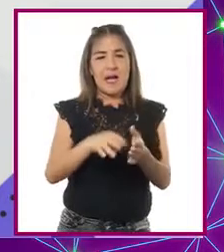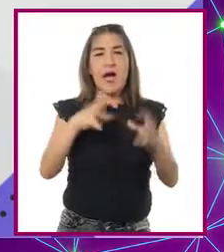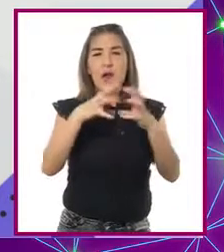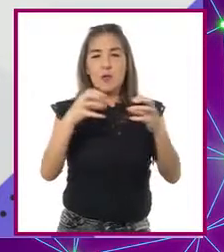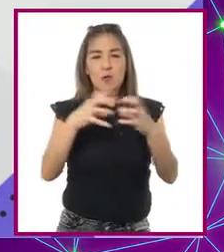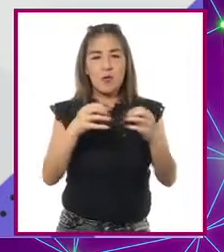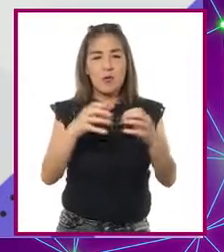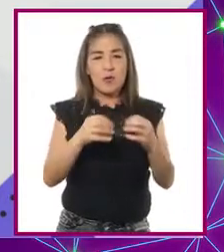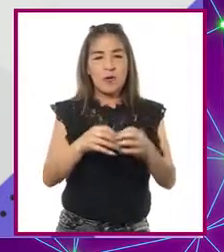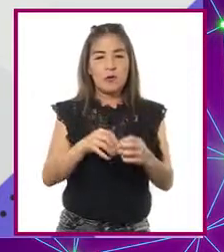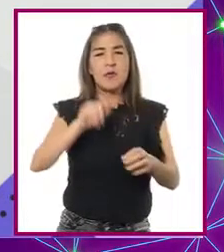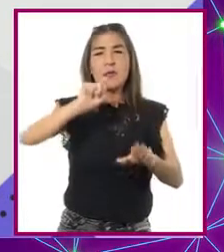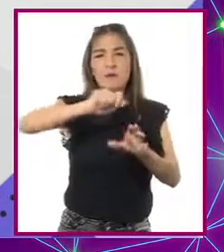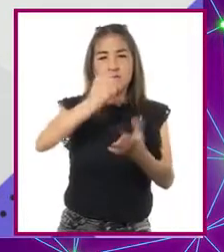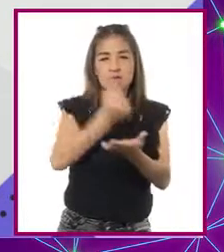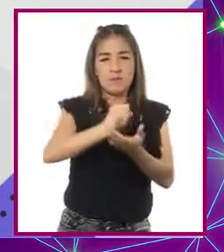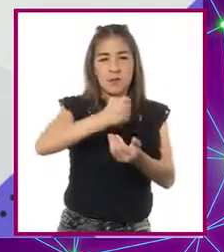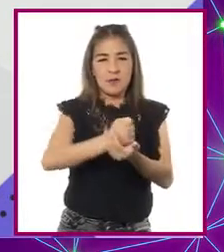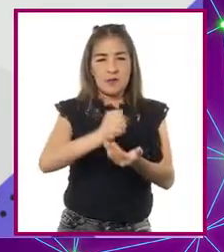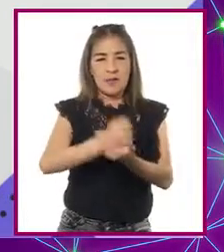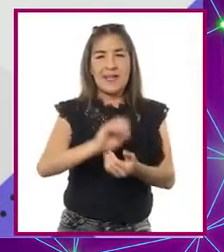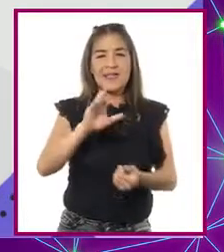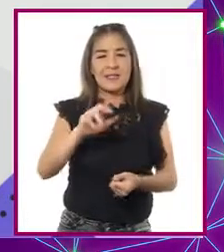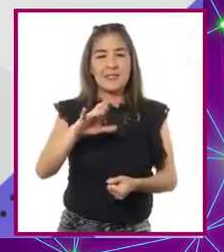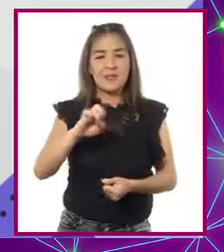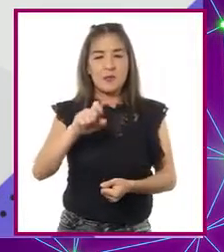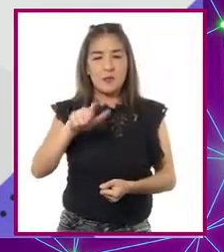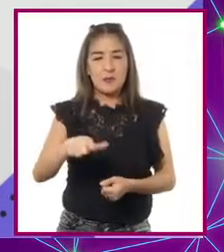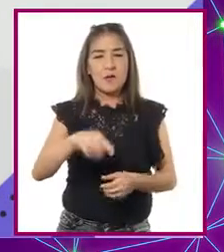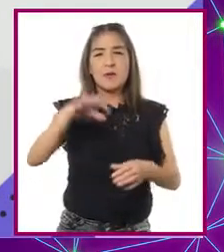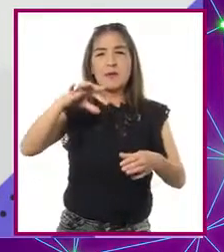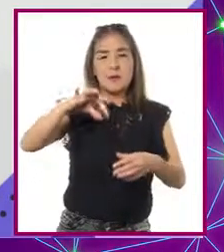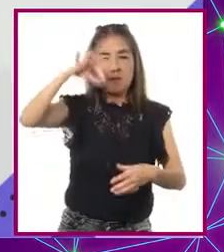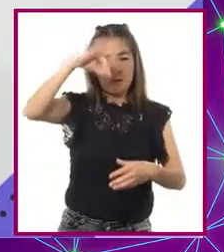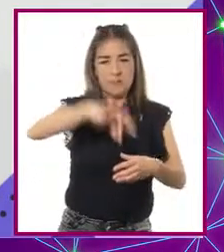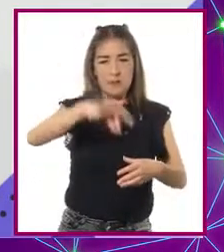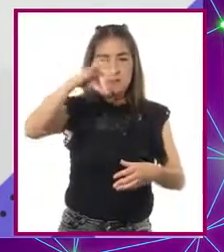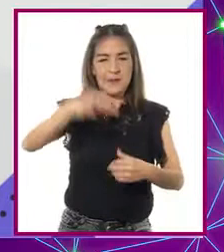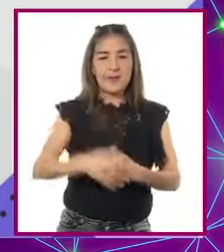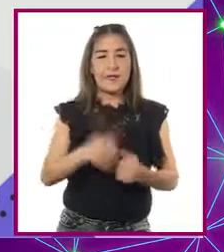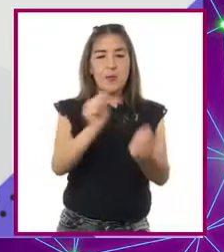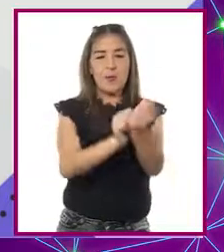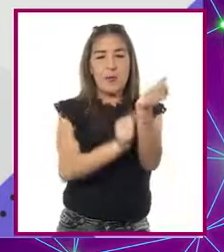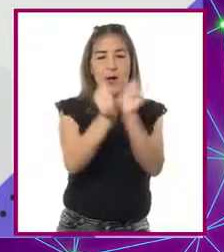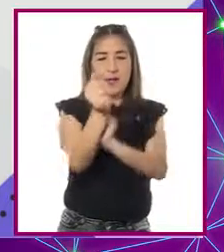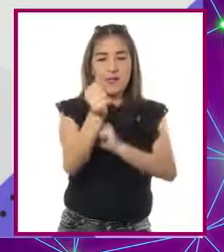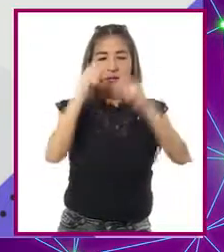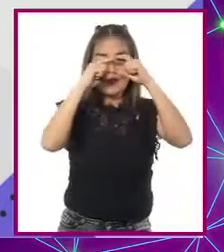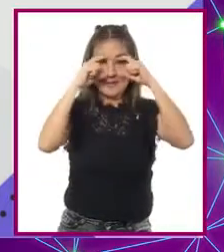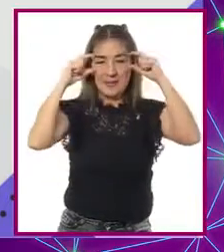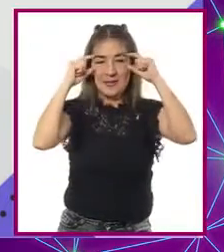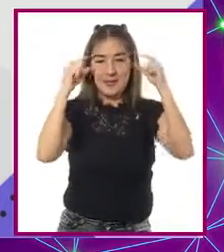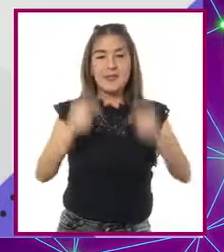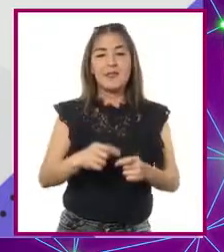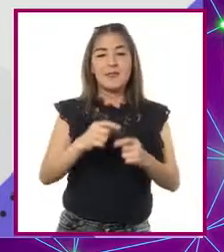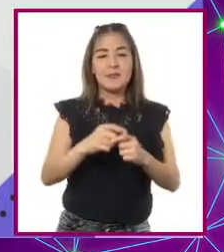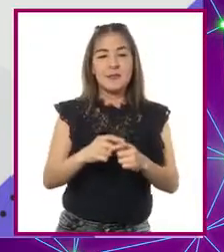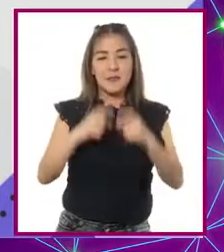mortero, crisol, probeta, guantes, lentes,